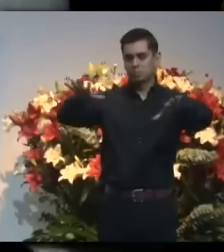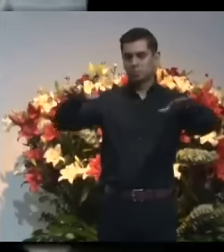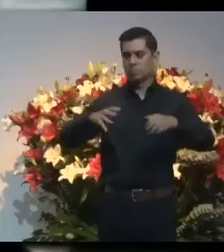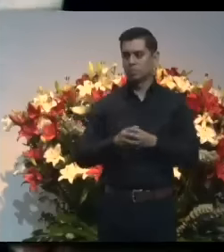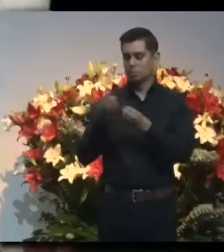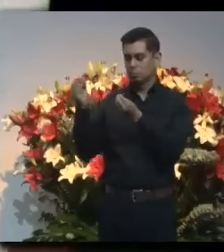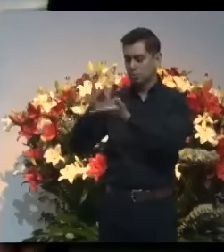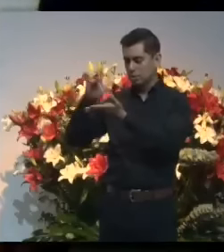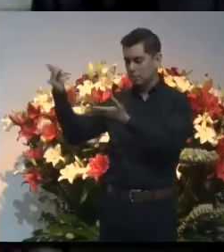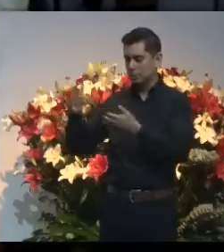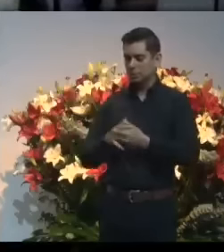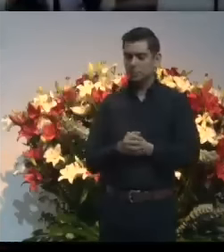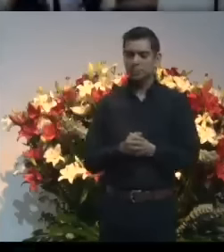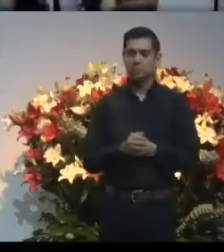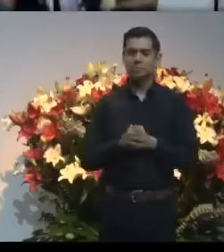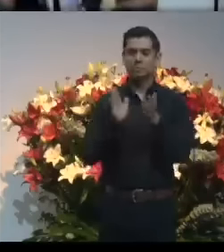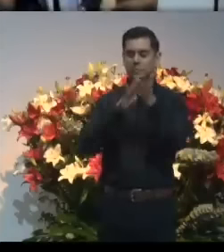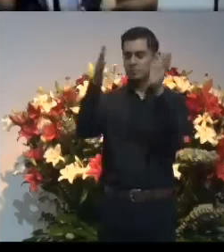Gracias.